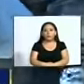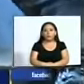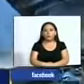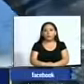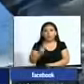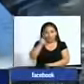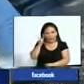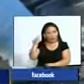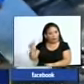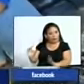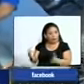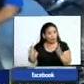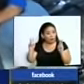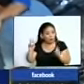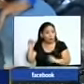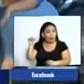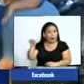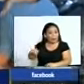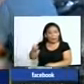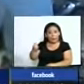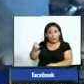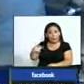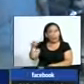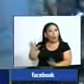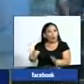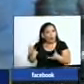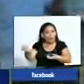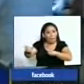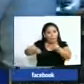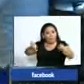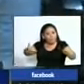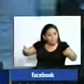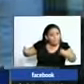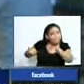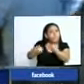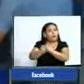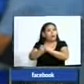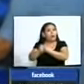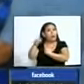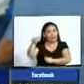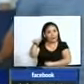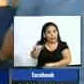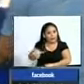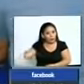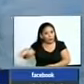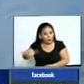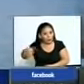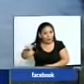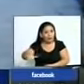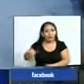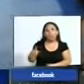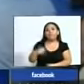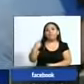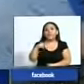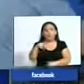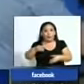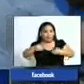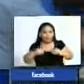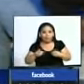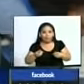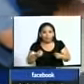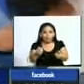Bien, ahí tenemos hechos en desarrollo esta noche, datos de un accidente de tránsito que ha ocurrido justo aquí en la zona de Santa Elena. ¿Qué fue lo que